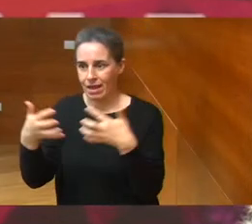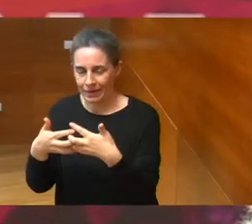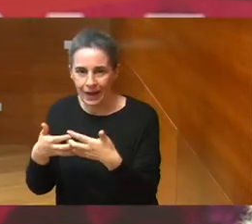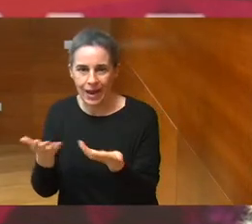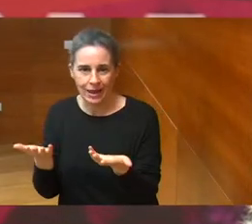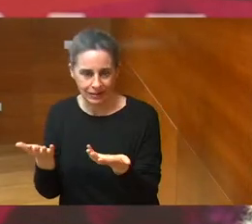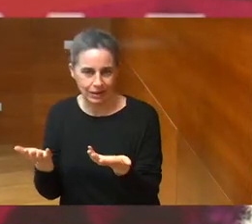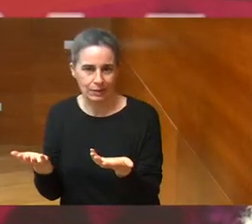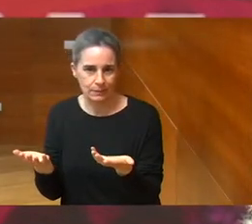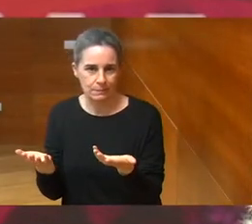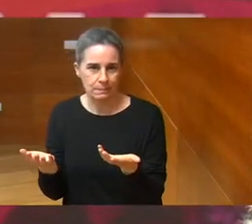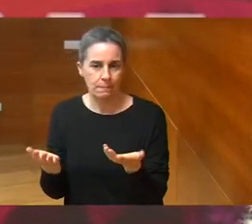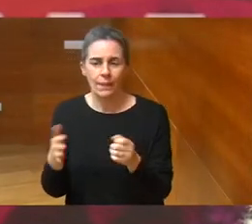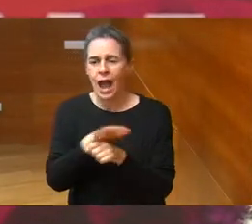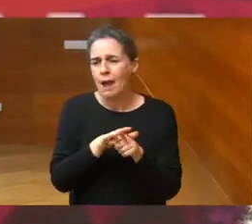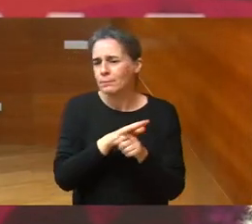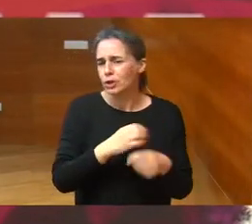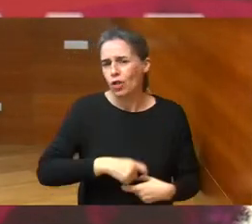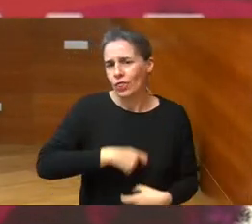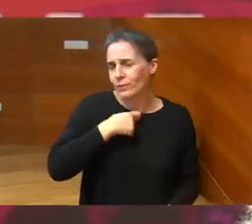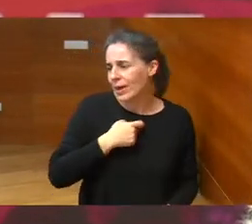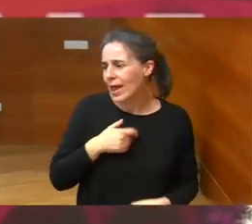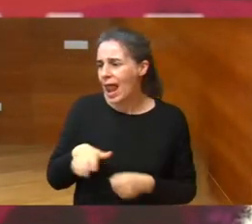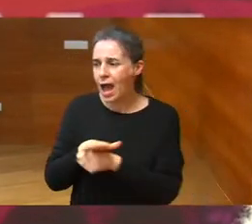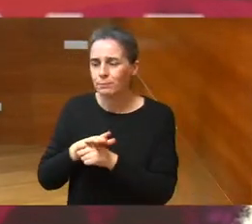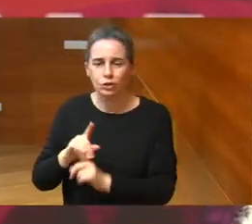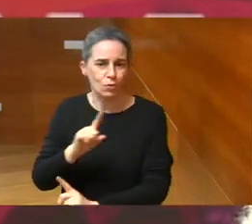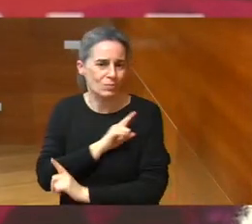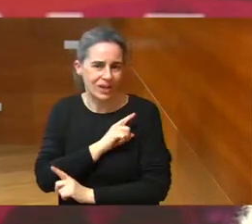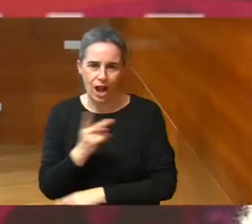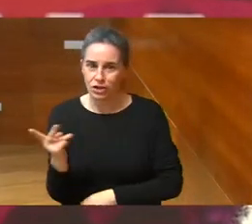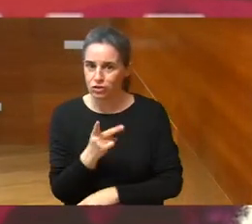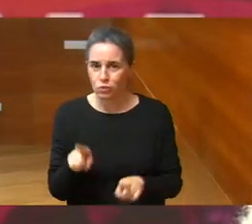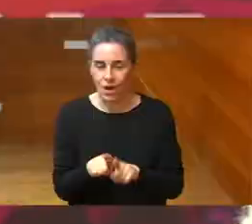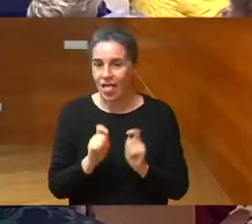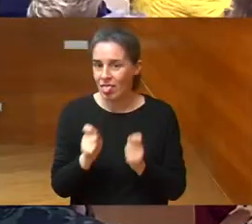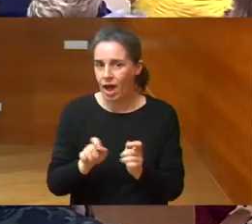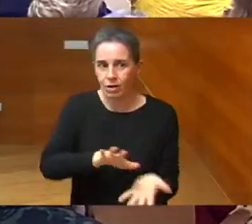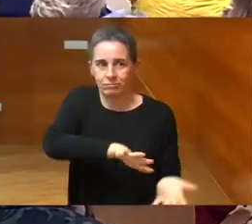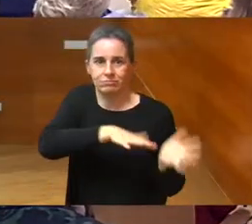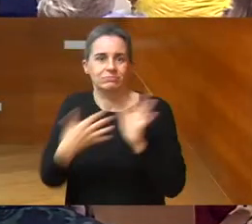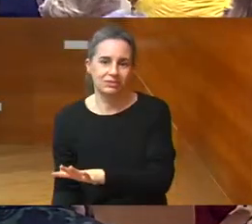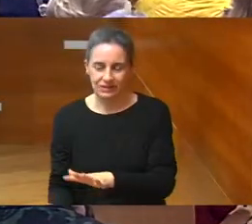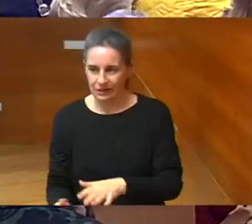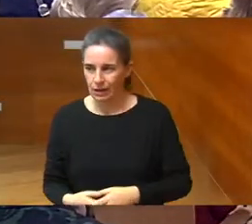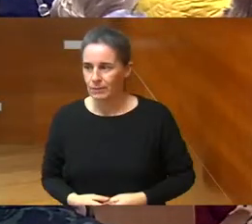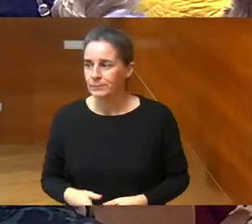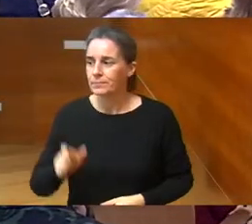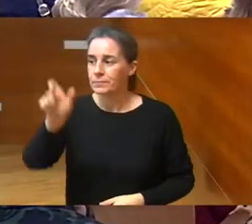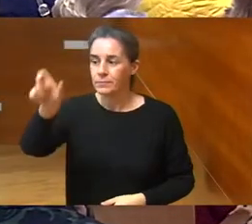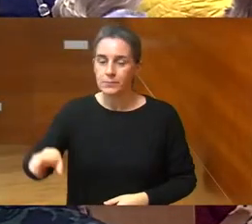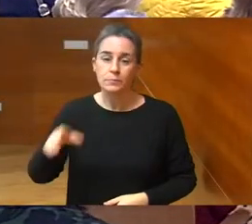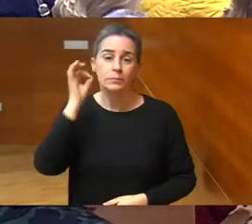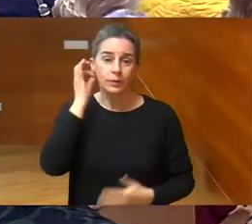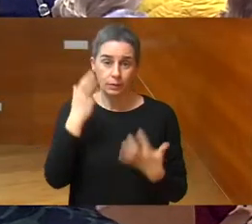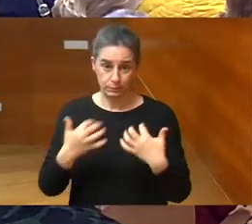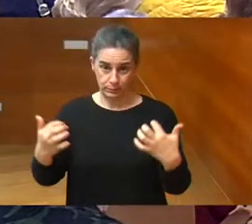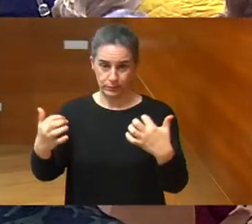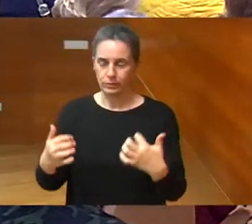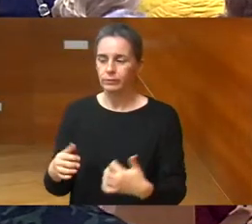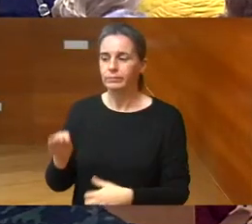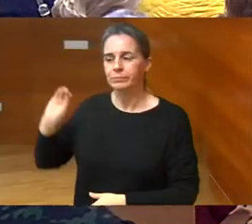civil como como militar no por ejemplo Claro si ella subía al avión o